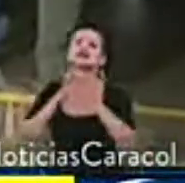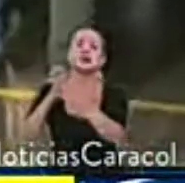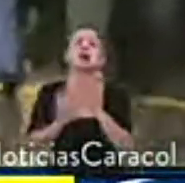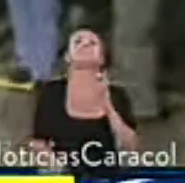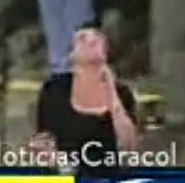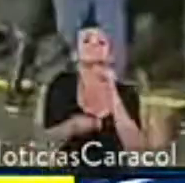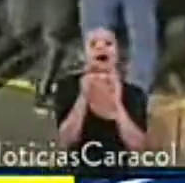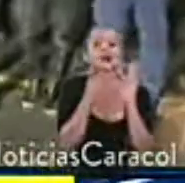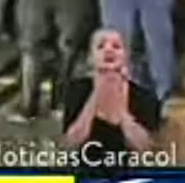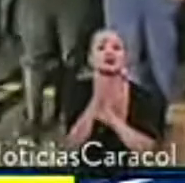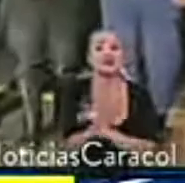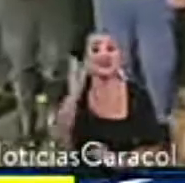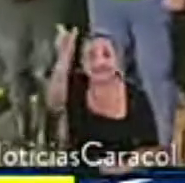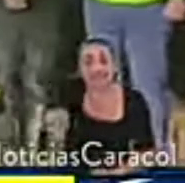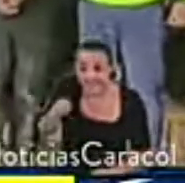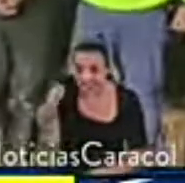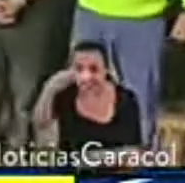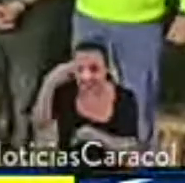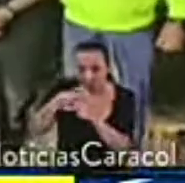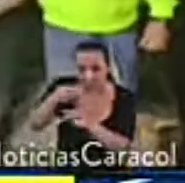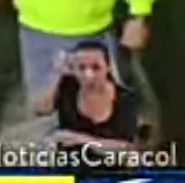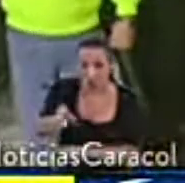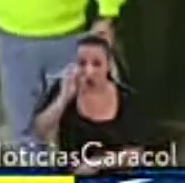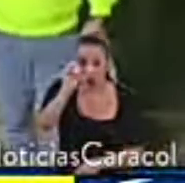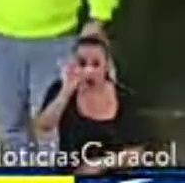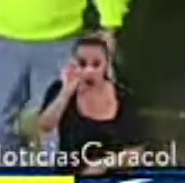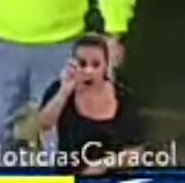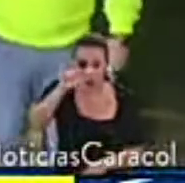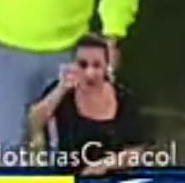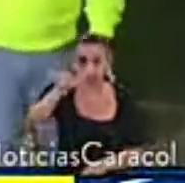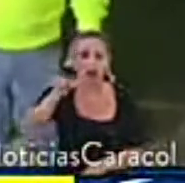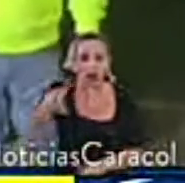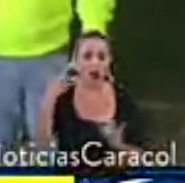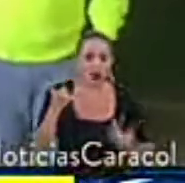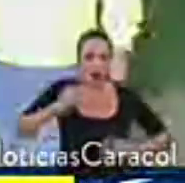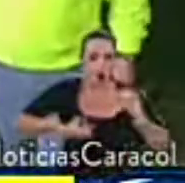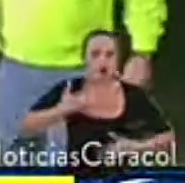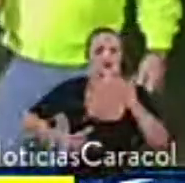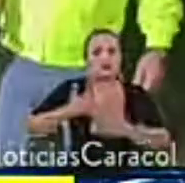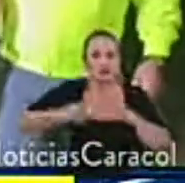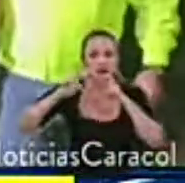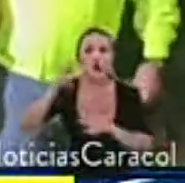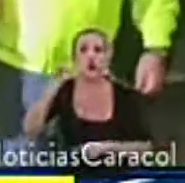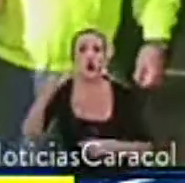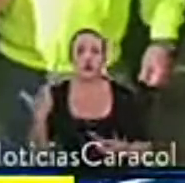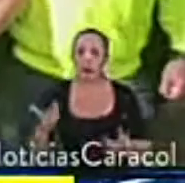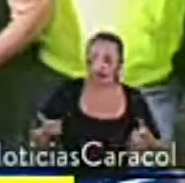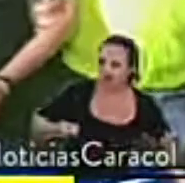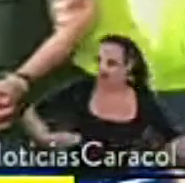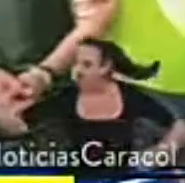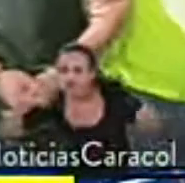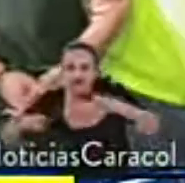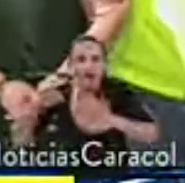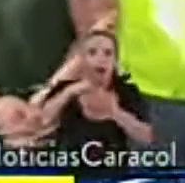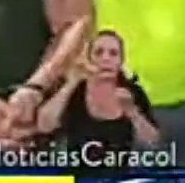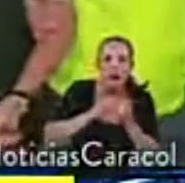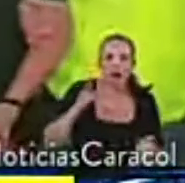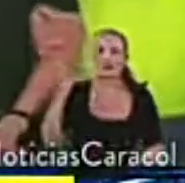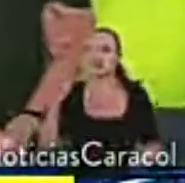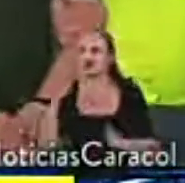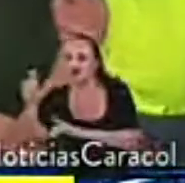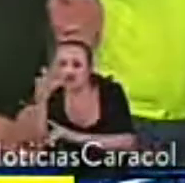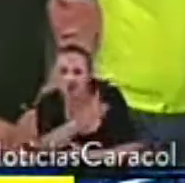está siendo judicializado por delitos como tráfico de armas, conformación de grupos armados, homicidio múltiple, entre otros. Pues